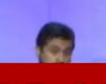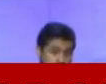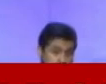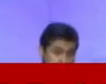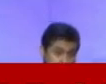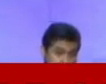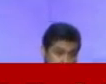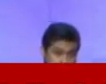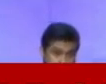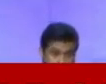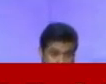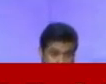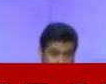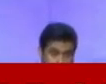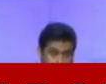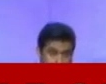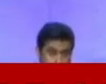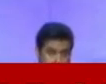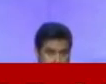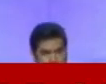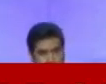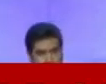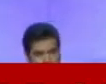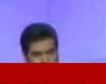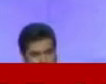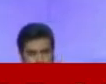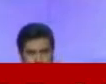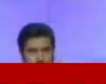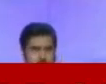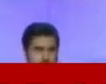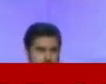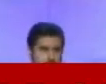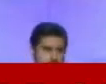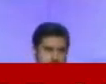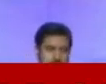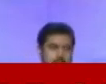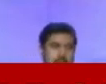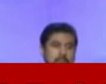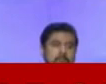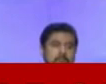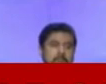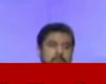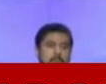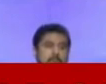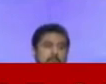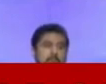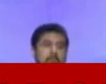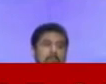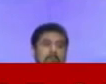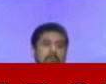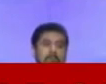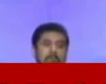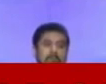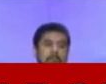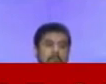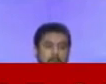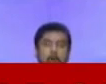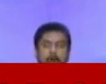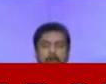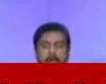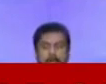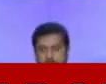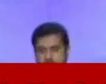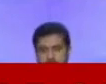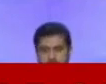de la sesión de este día. ¿Por qué? Porque dicen que fue turnado con premura, que había cosas que tenían que analizar y que tendrían que tomar más tiempo